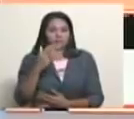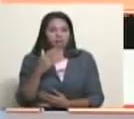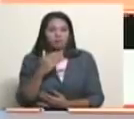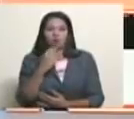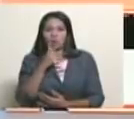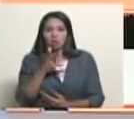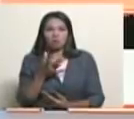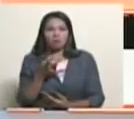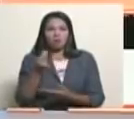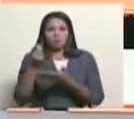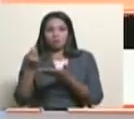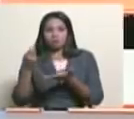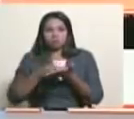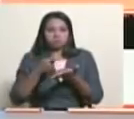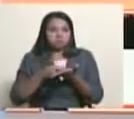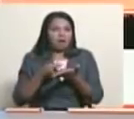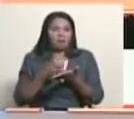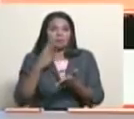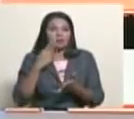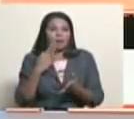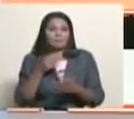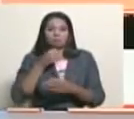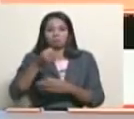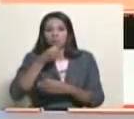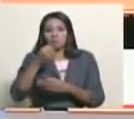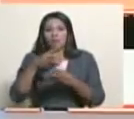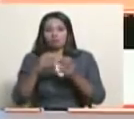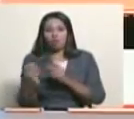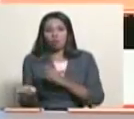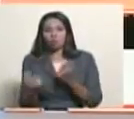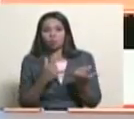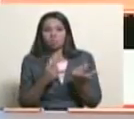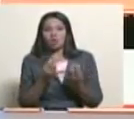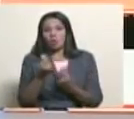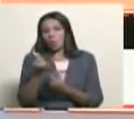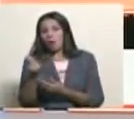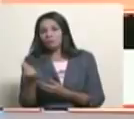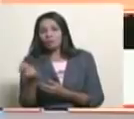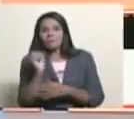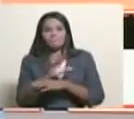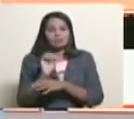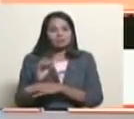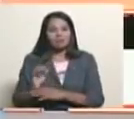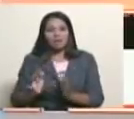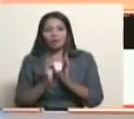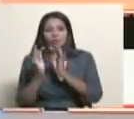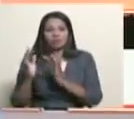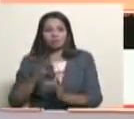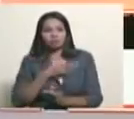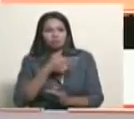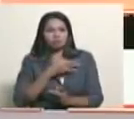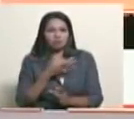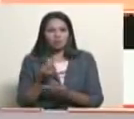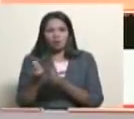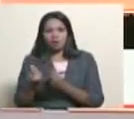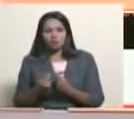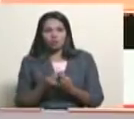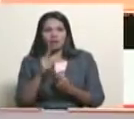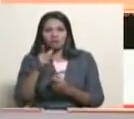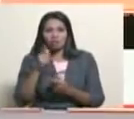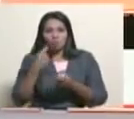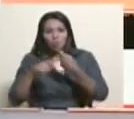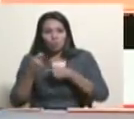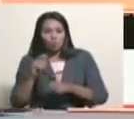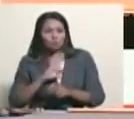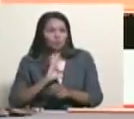¿Cuánto cuesta cada declaración? ¿Cuánto cuesta cada Twitter? ¿Cuánto cuesta cada mensaje en la red? Es un negocio